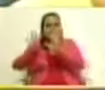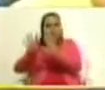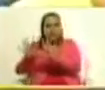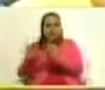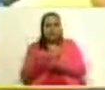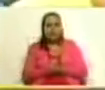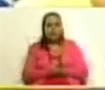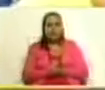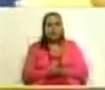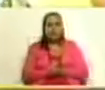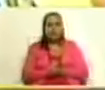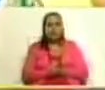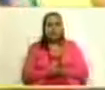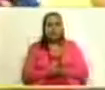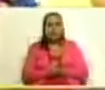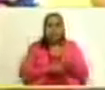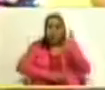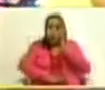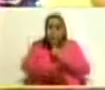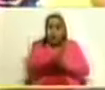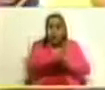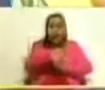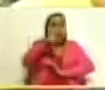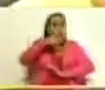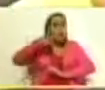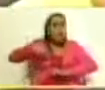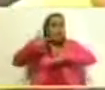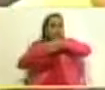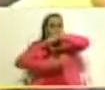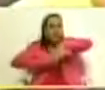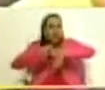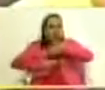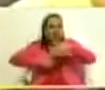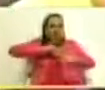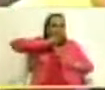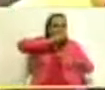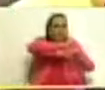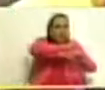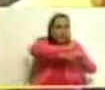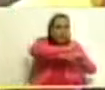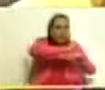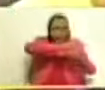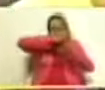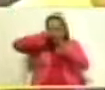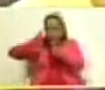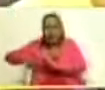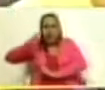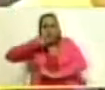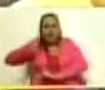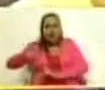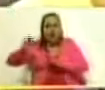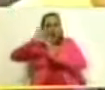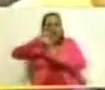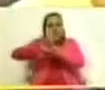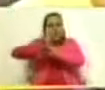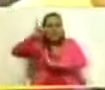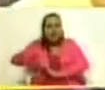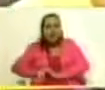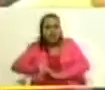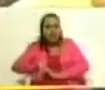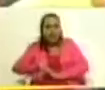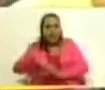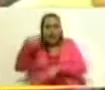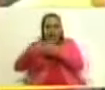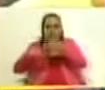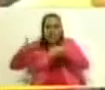1999. Y fuimos del pueblo rebelde masacrado al pueblo constituyente para construir